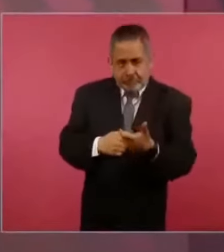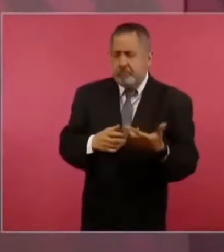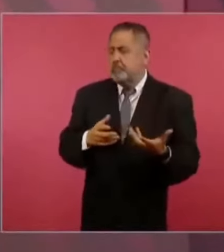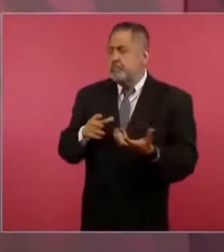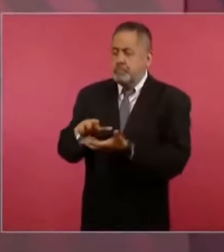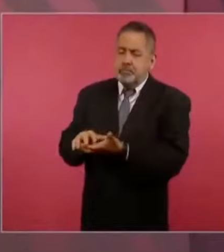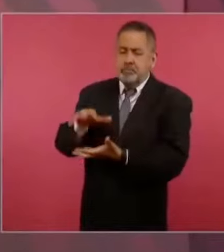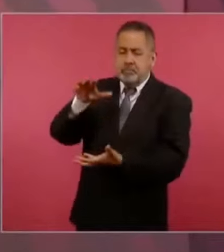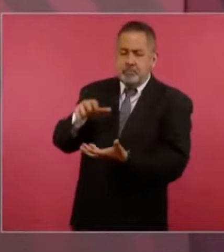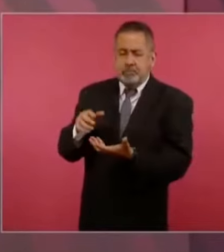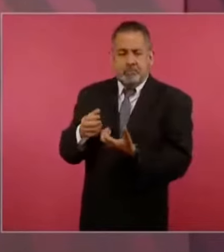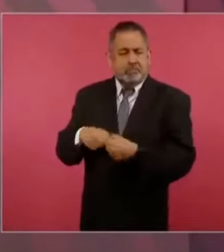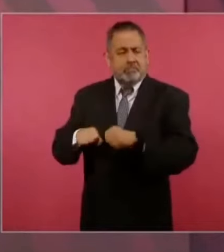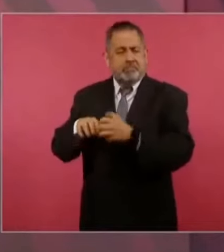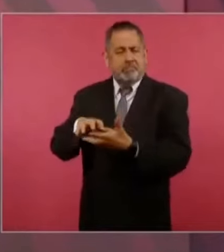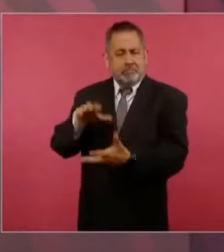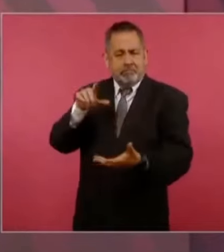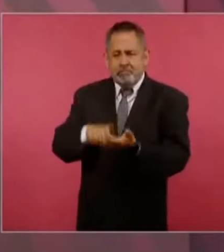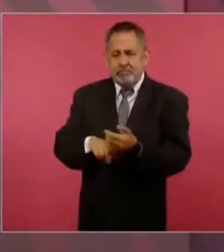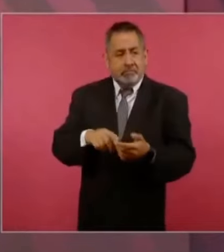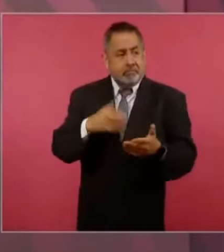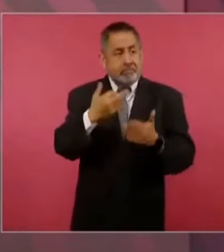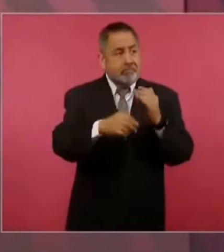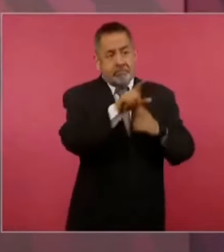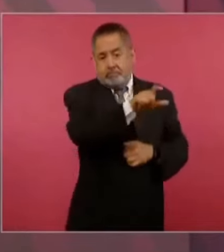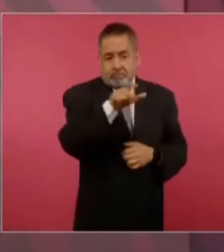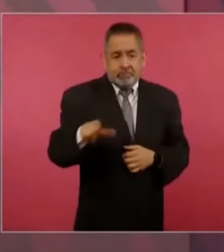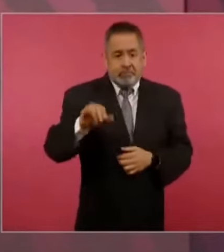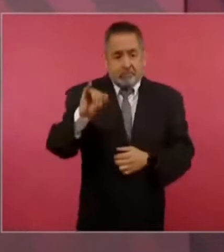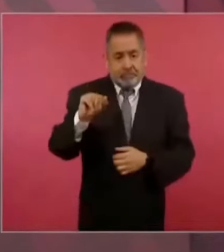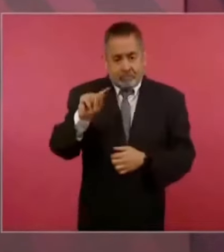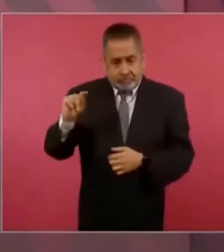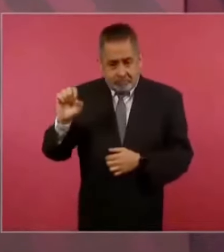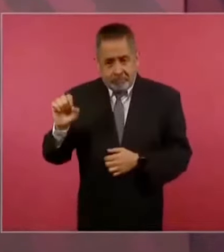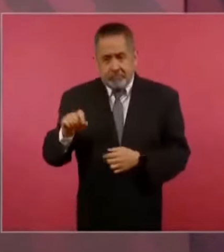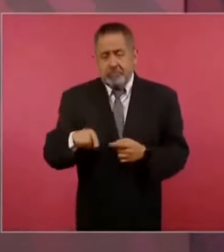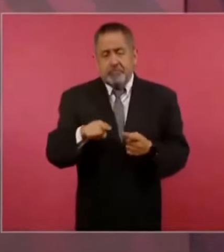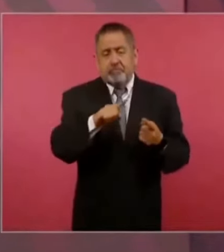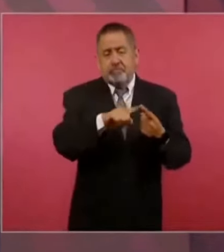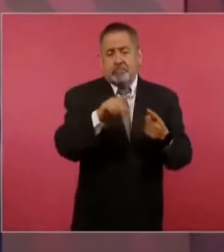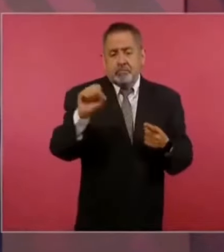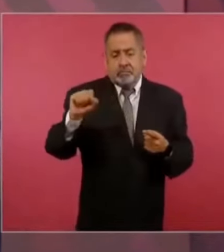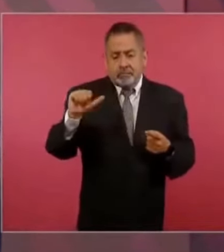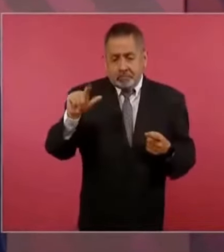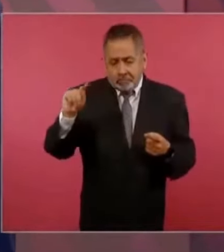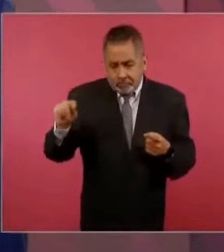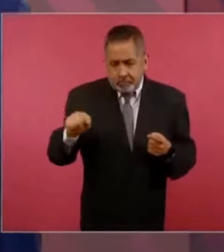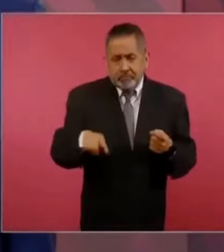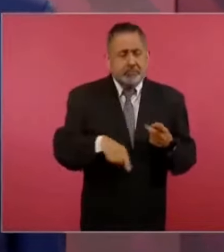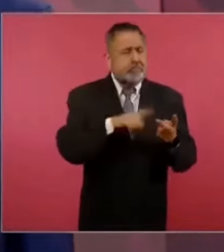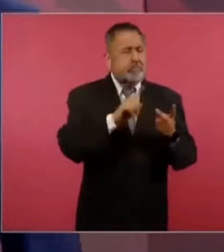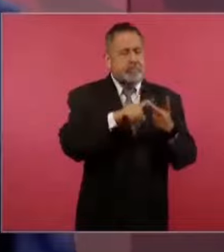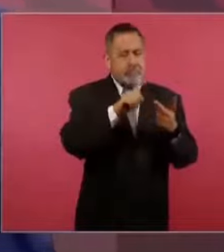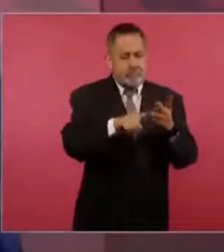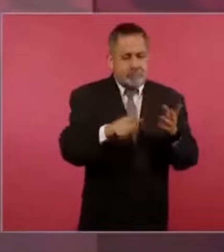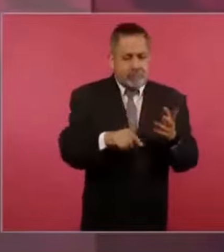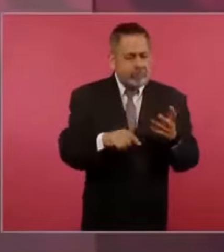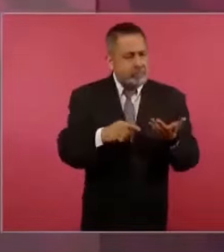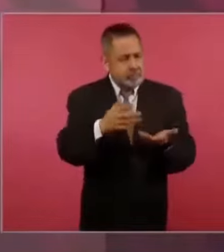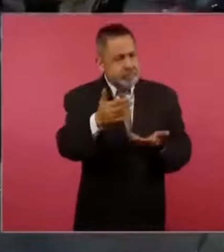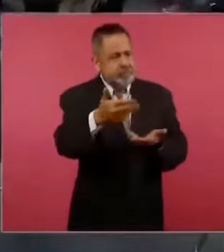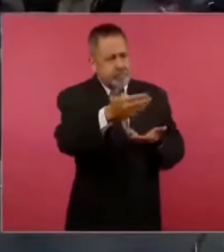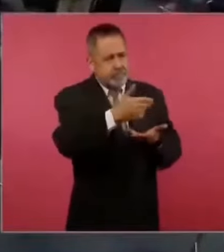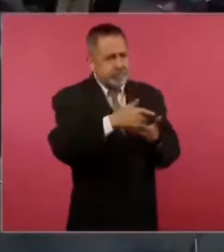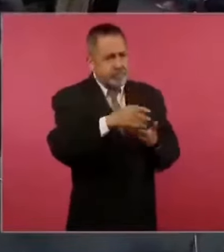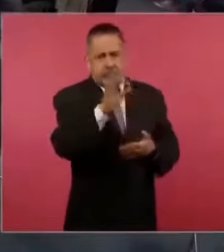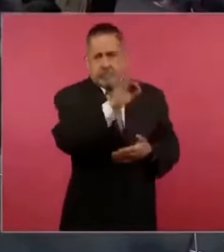con el liste este con el sat que se se está haciendo un